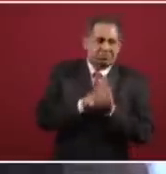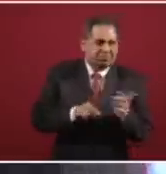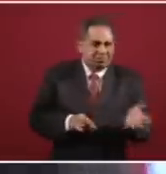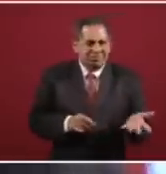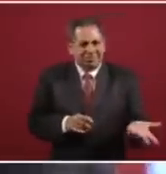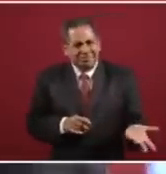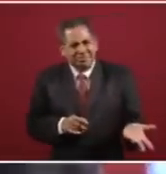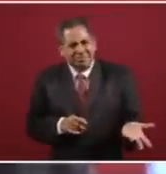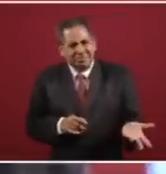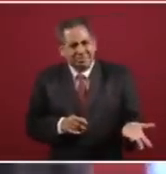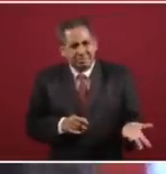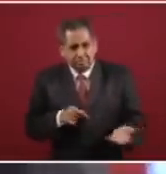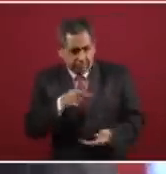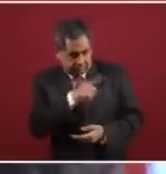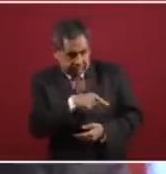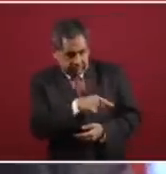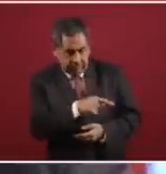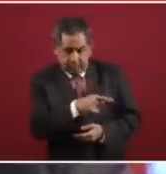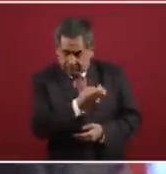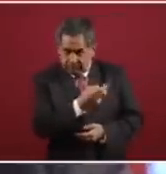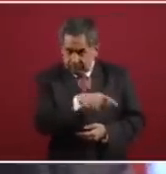si eso les molesta,